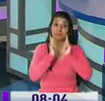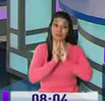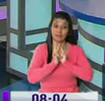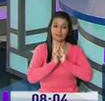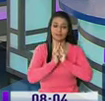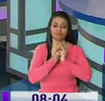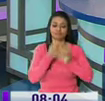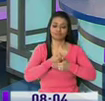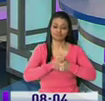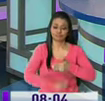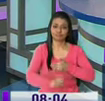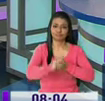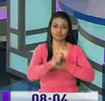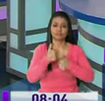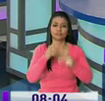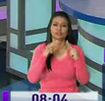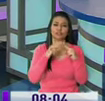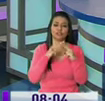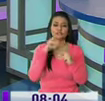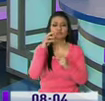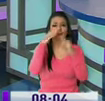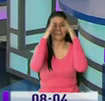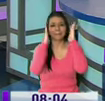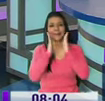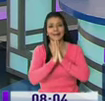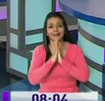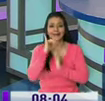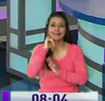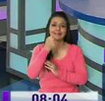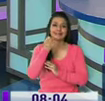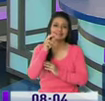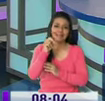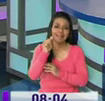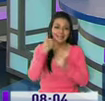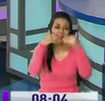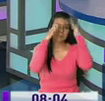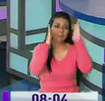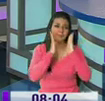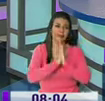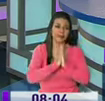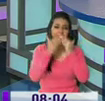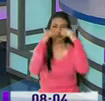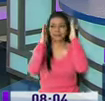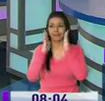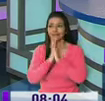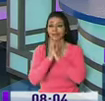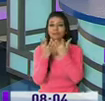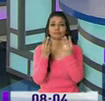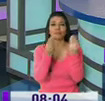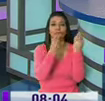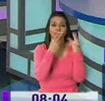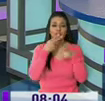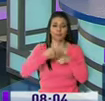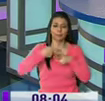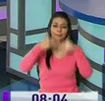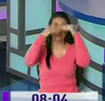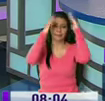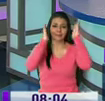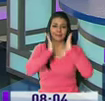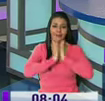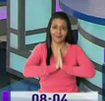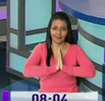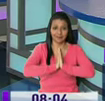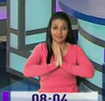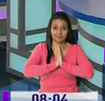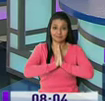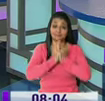Yo conozco María Cristina, María Lao, María... María y María. Marías y montones. Así que hoy se celebra pues